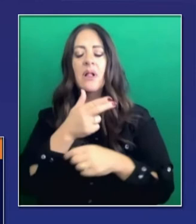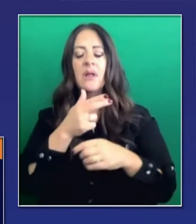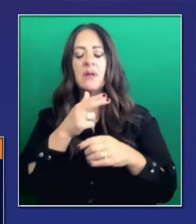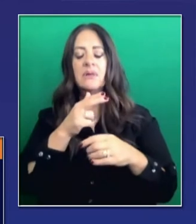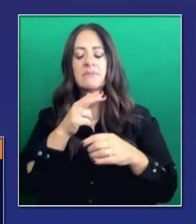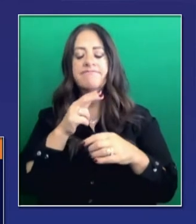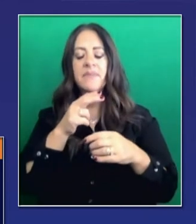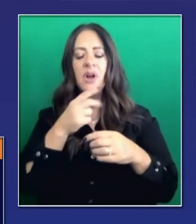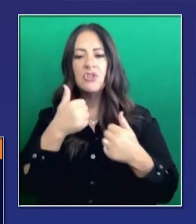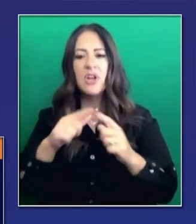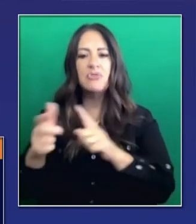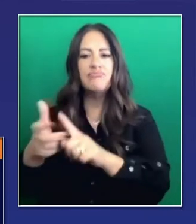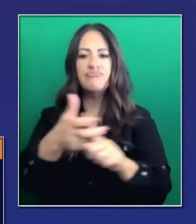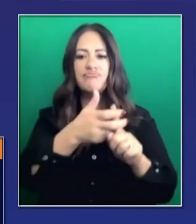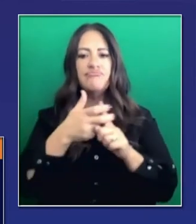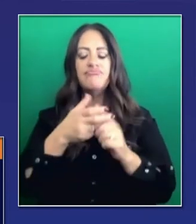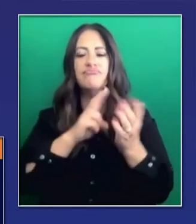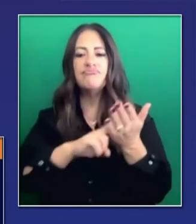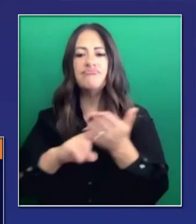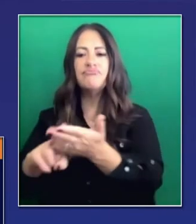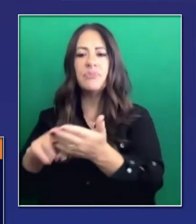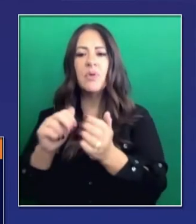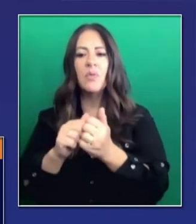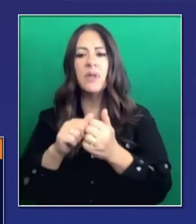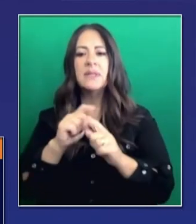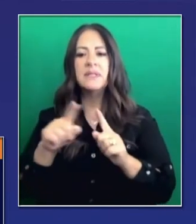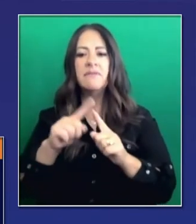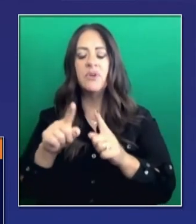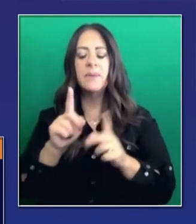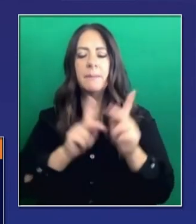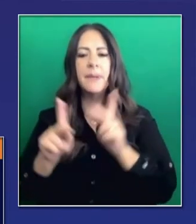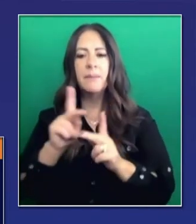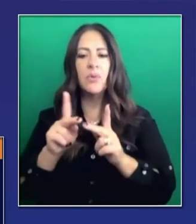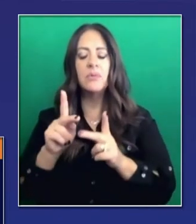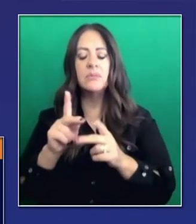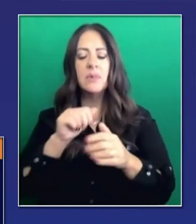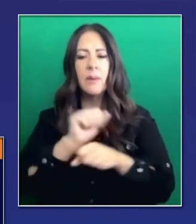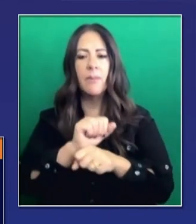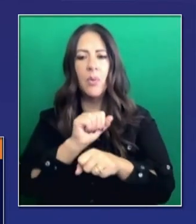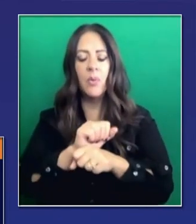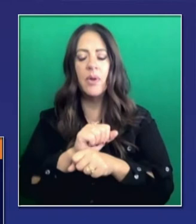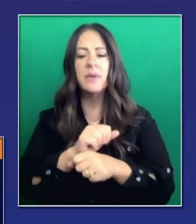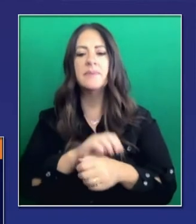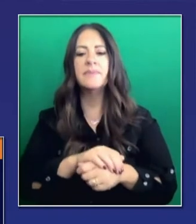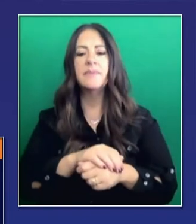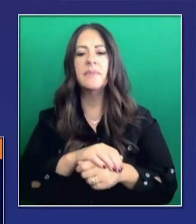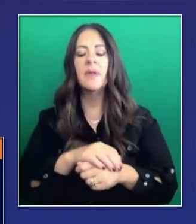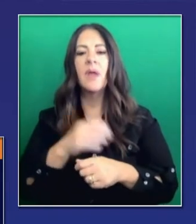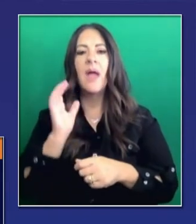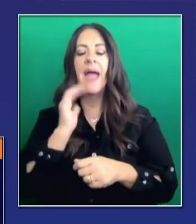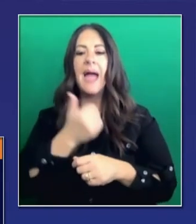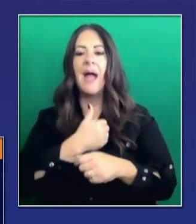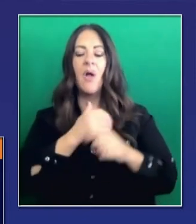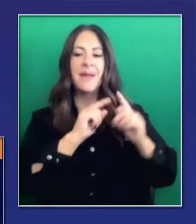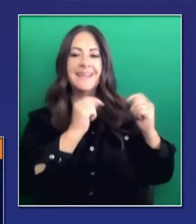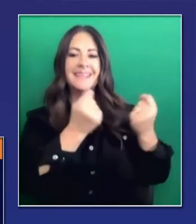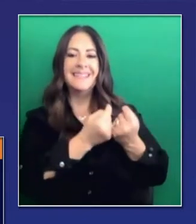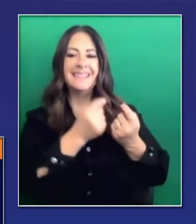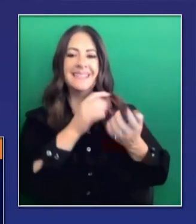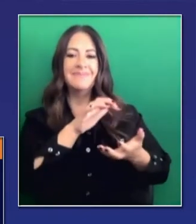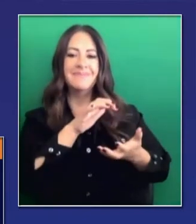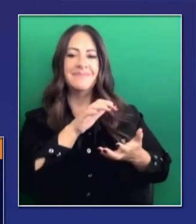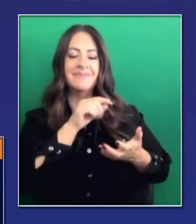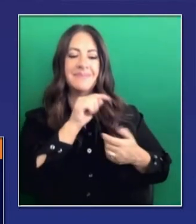personal contratado de hospitales, tratando de ser más creativos en sus estrategias para cubrir al personal. Y también hemos desplegado y